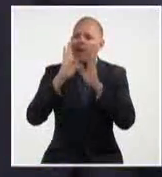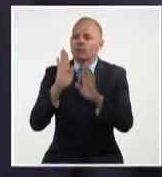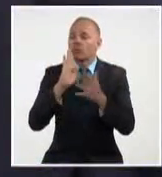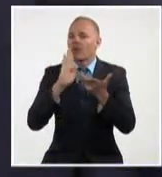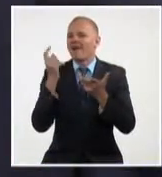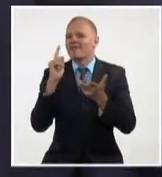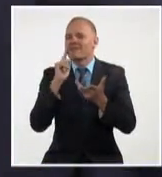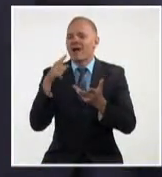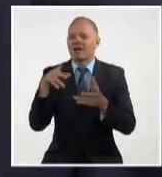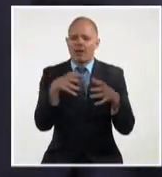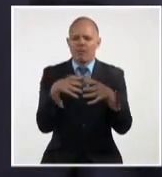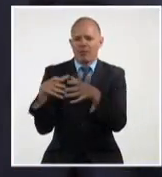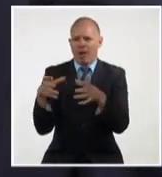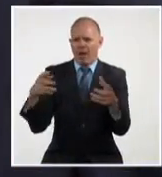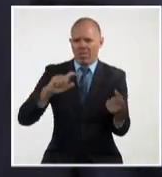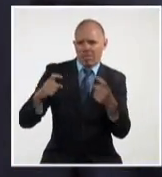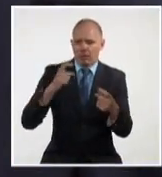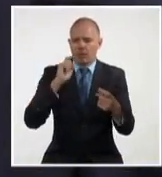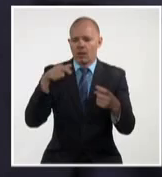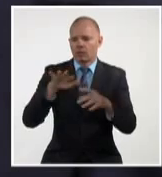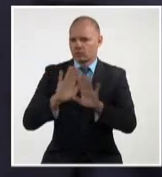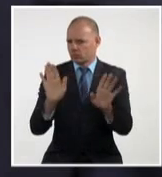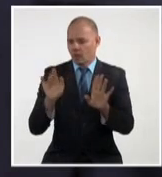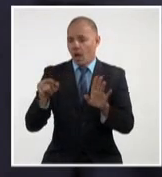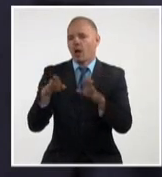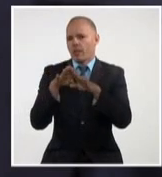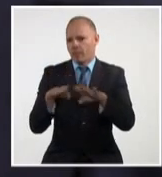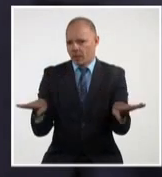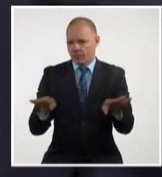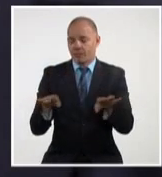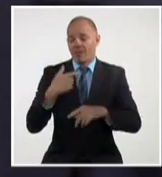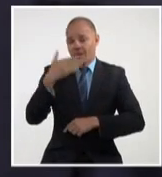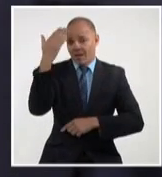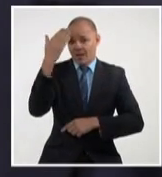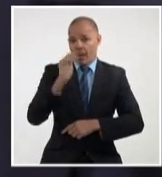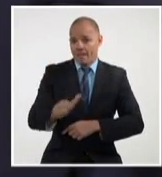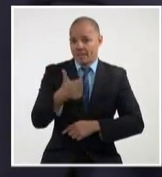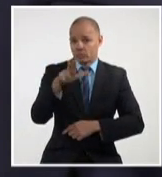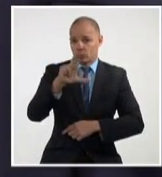gobierno de Gustavo Petro ha tenido una posición muy sabia y